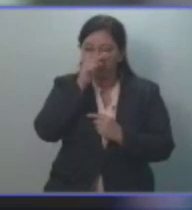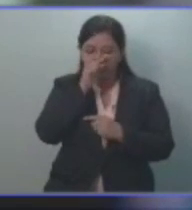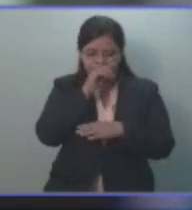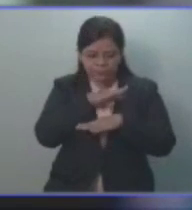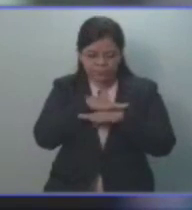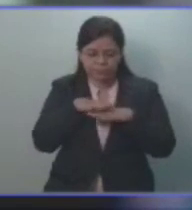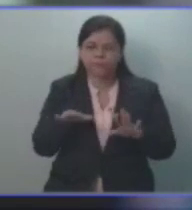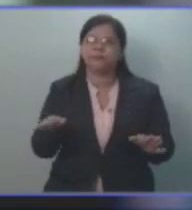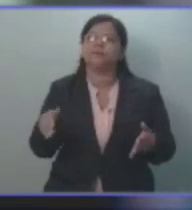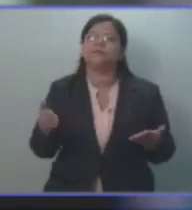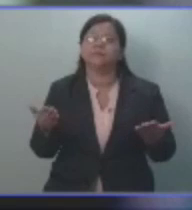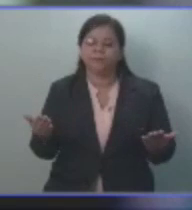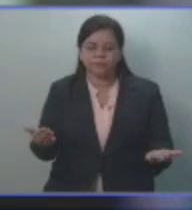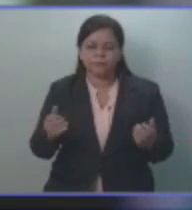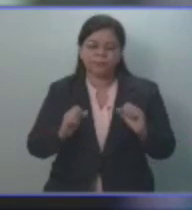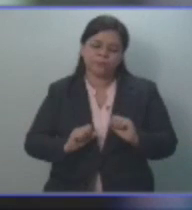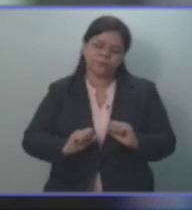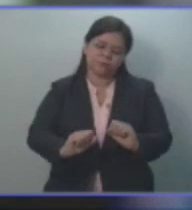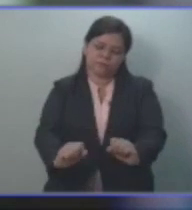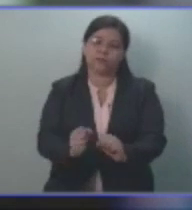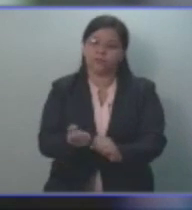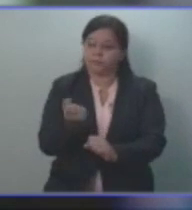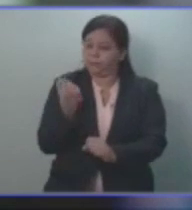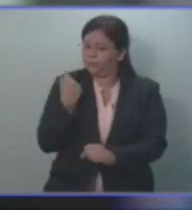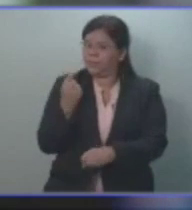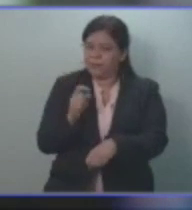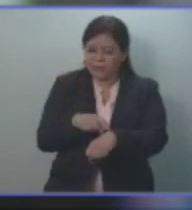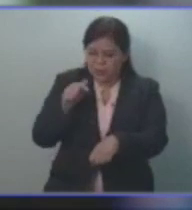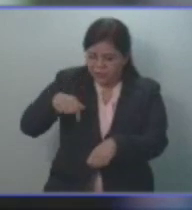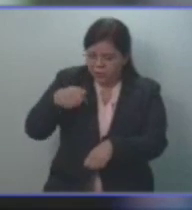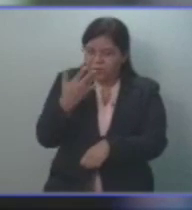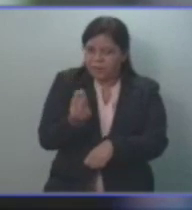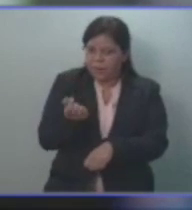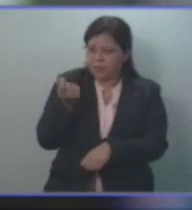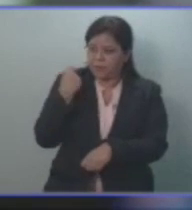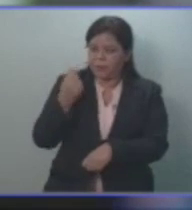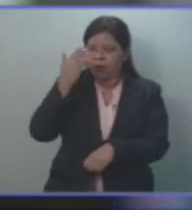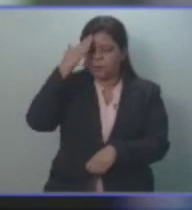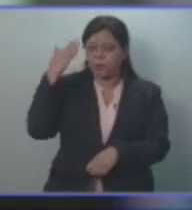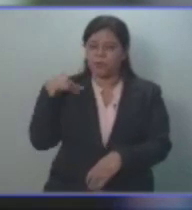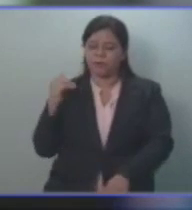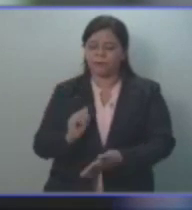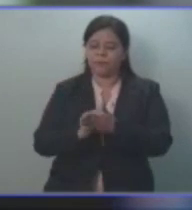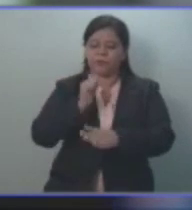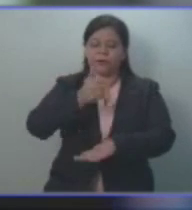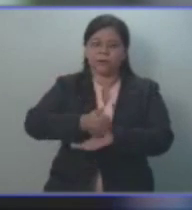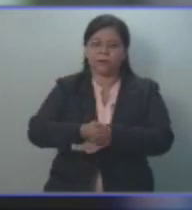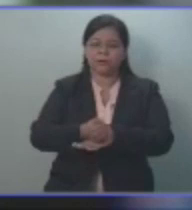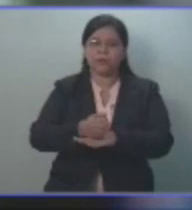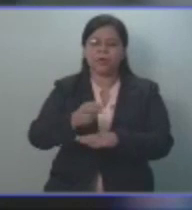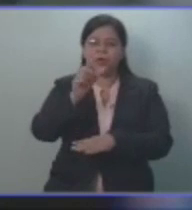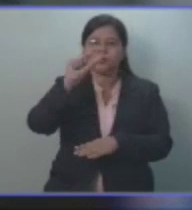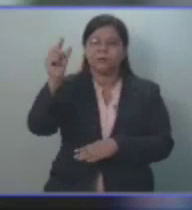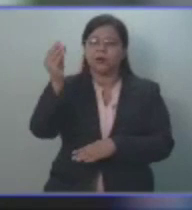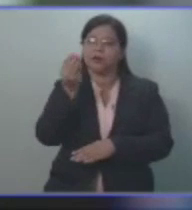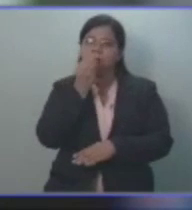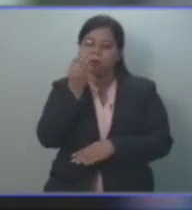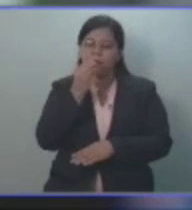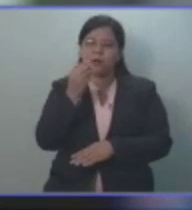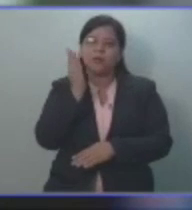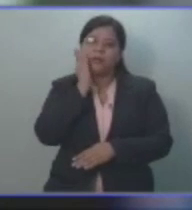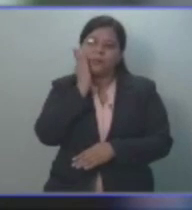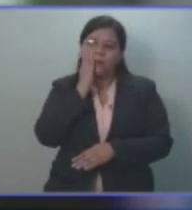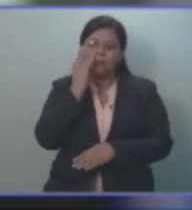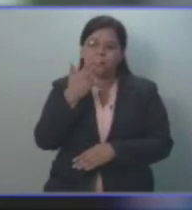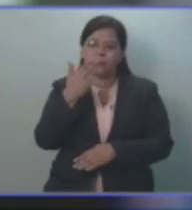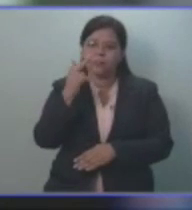por el fallecimiento de hace unas horas de la señora fundadora del restaurante Mamachus, la